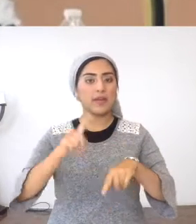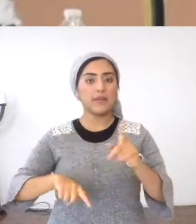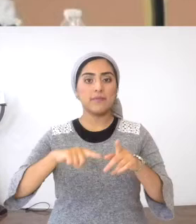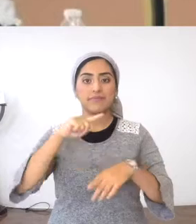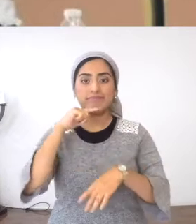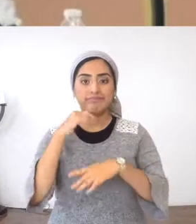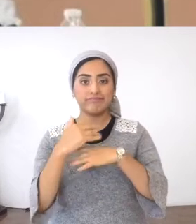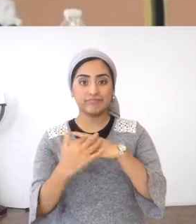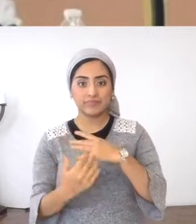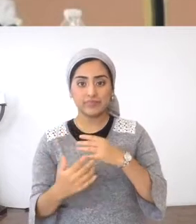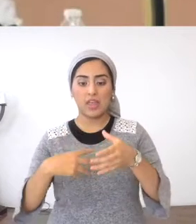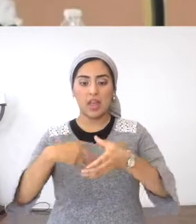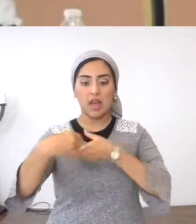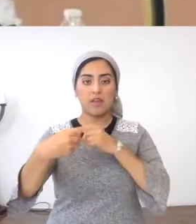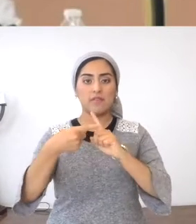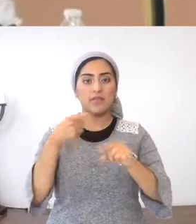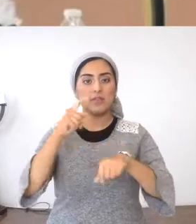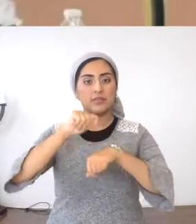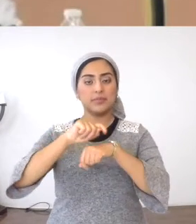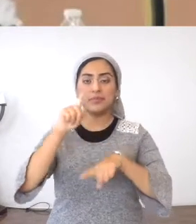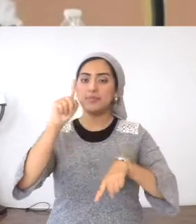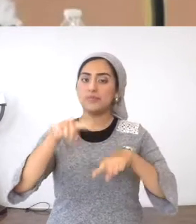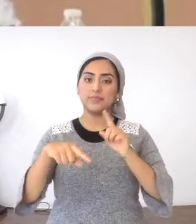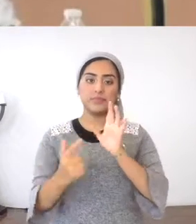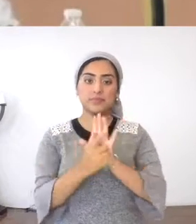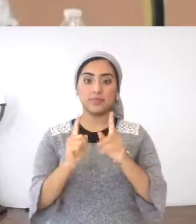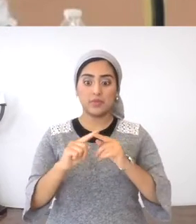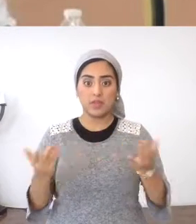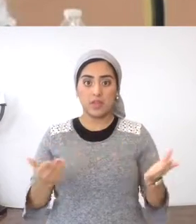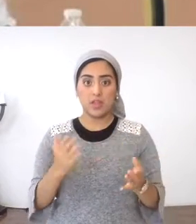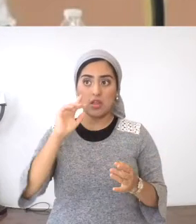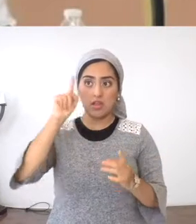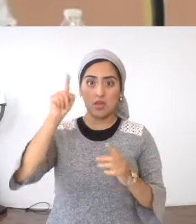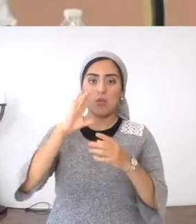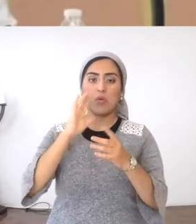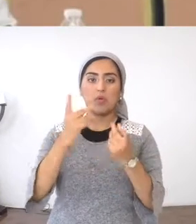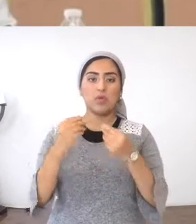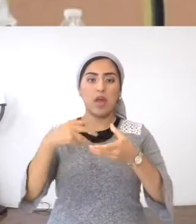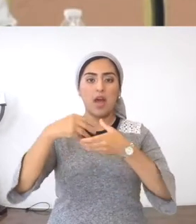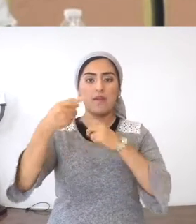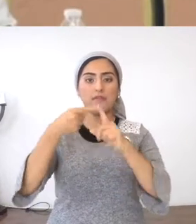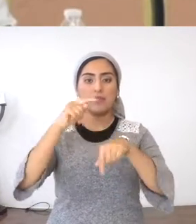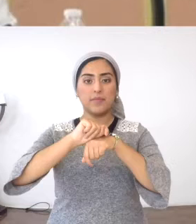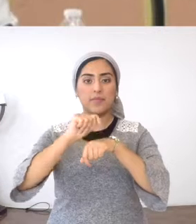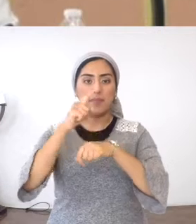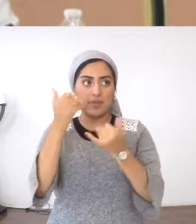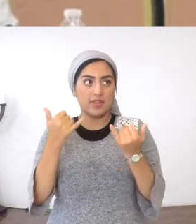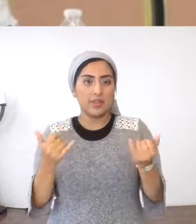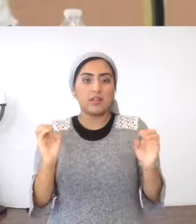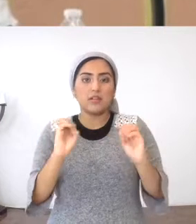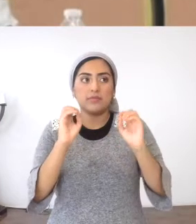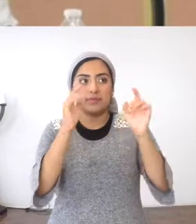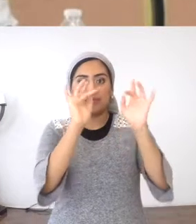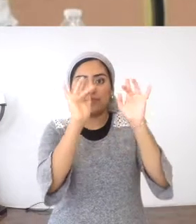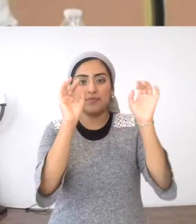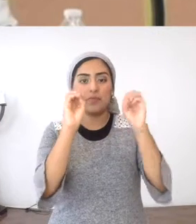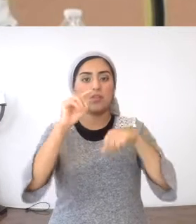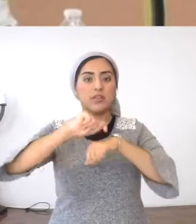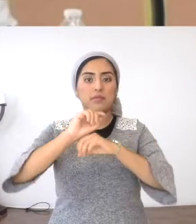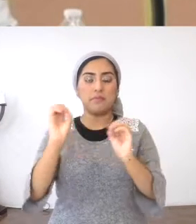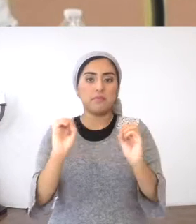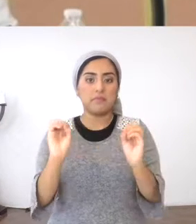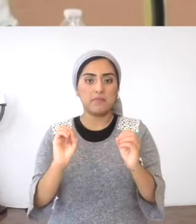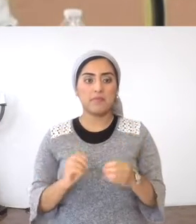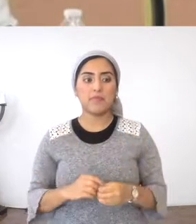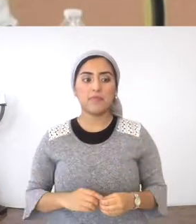derramar sangre Fuera del templo Y aquí lo van a hacer Fuera del templo Porque no hay templo Como número 2